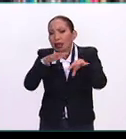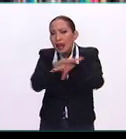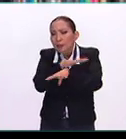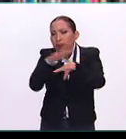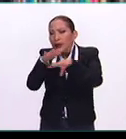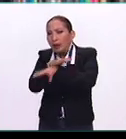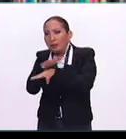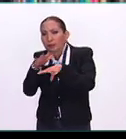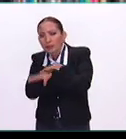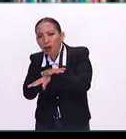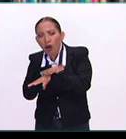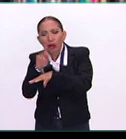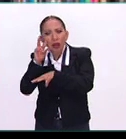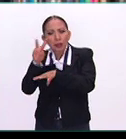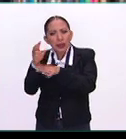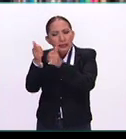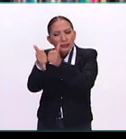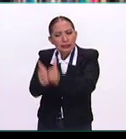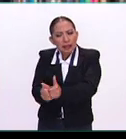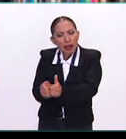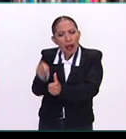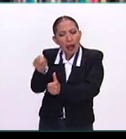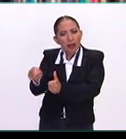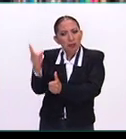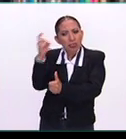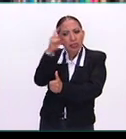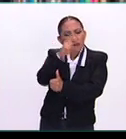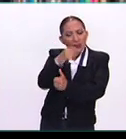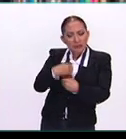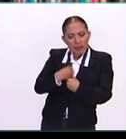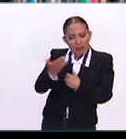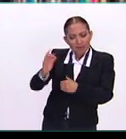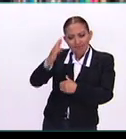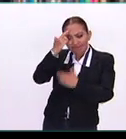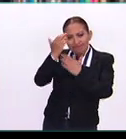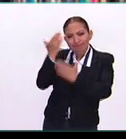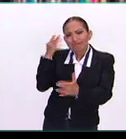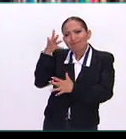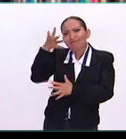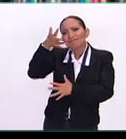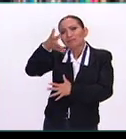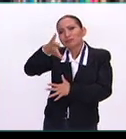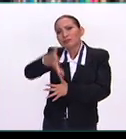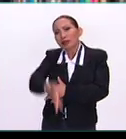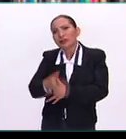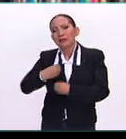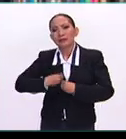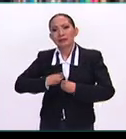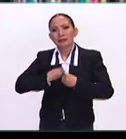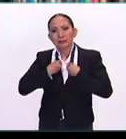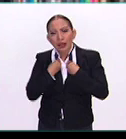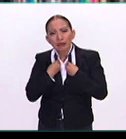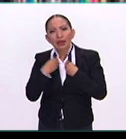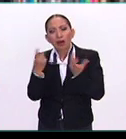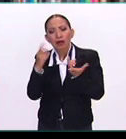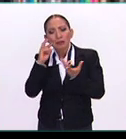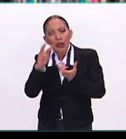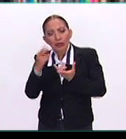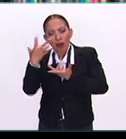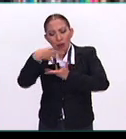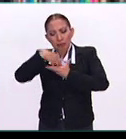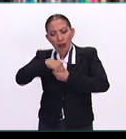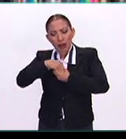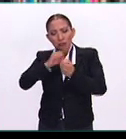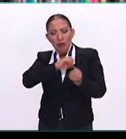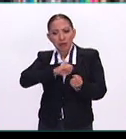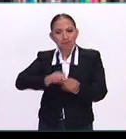piel. Los sargazos del estar guardan la dificultad de lo vivido, el destino de sus húmeros vigentes, engullendo la piedad